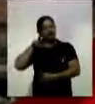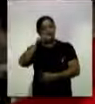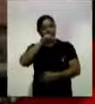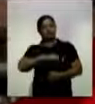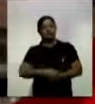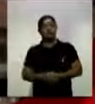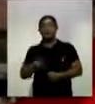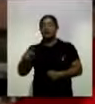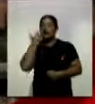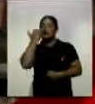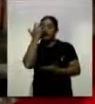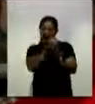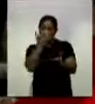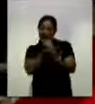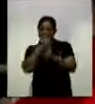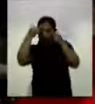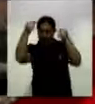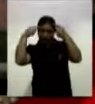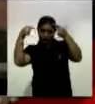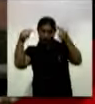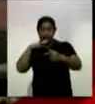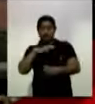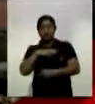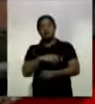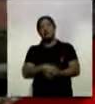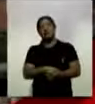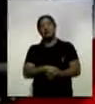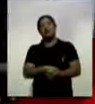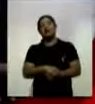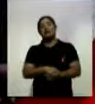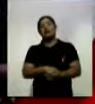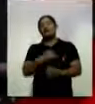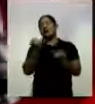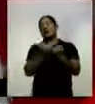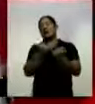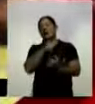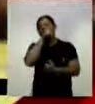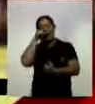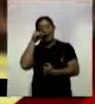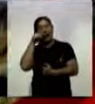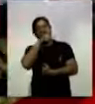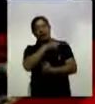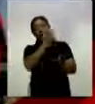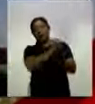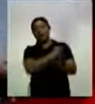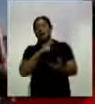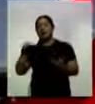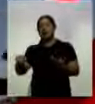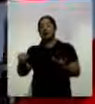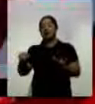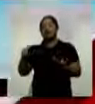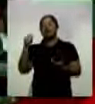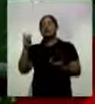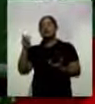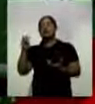lucha por el título avanzó el Monterrey tras vencer 6-5 en penales a Juárez y Tijuana ganó 7-3 a Toluca en